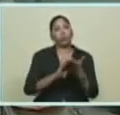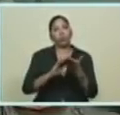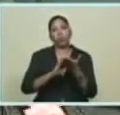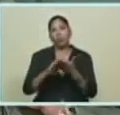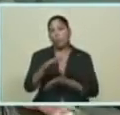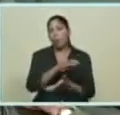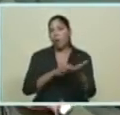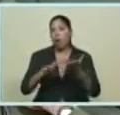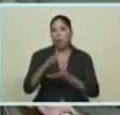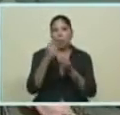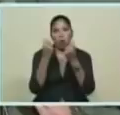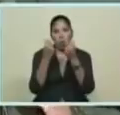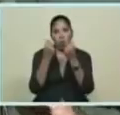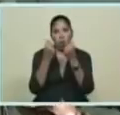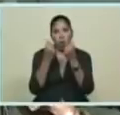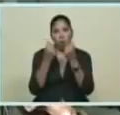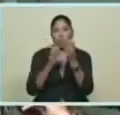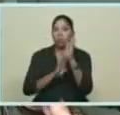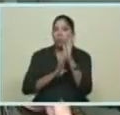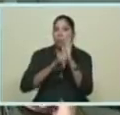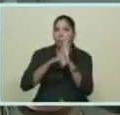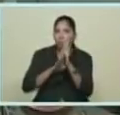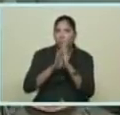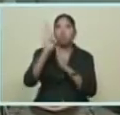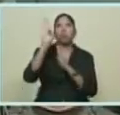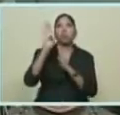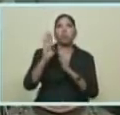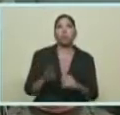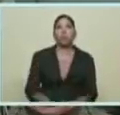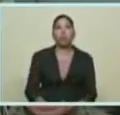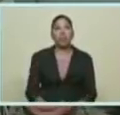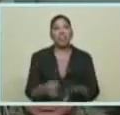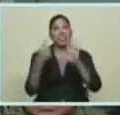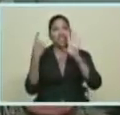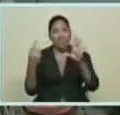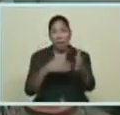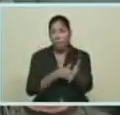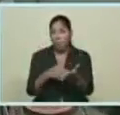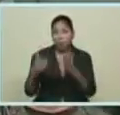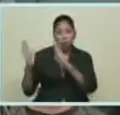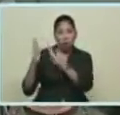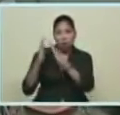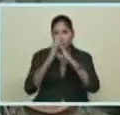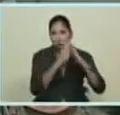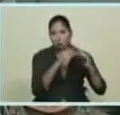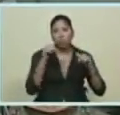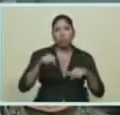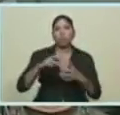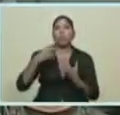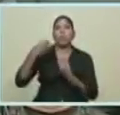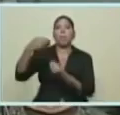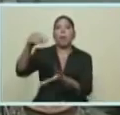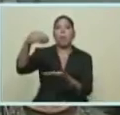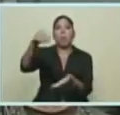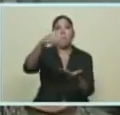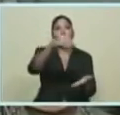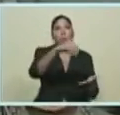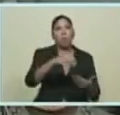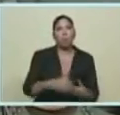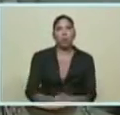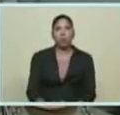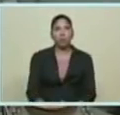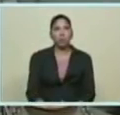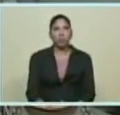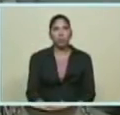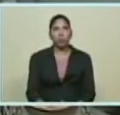de todo el trabajo que hacemos con los CLAP en más de 6 millones de hogares a lo largo y ancho de nuestro país.